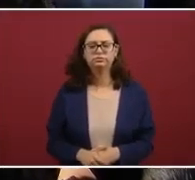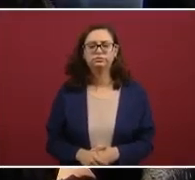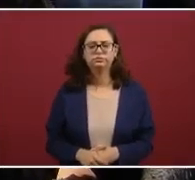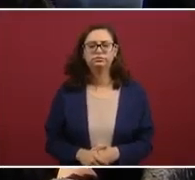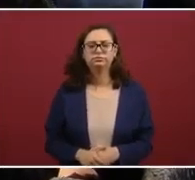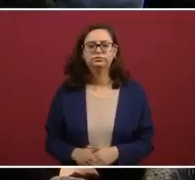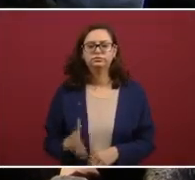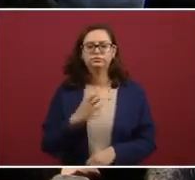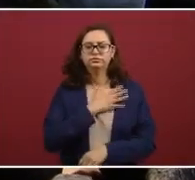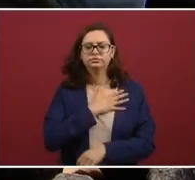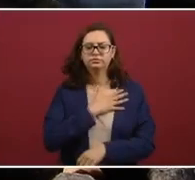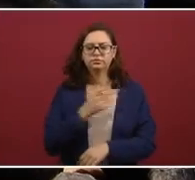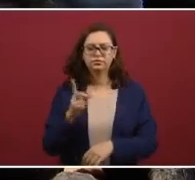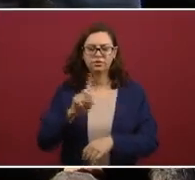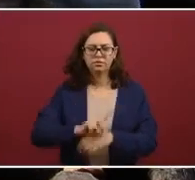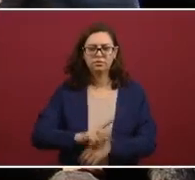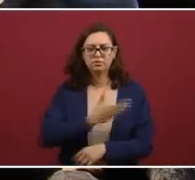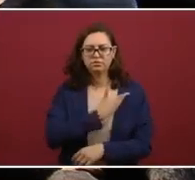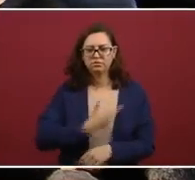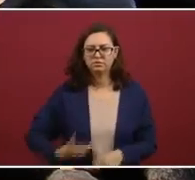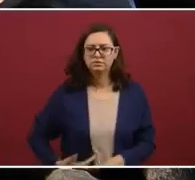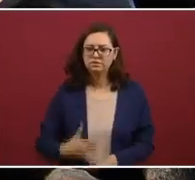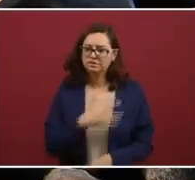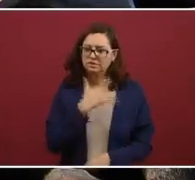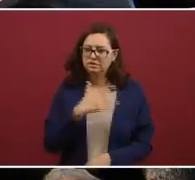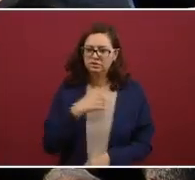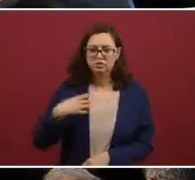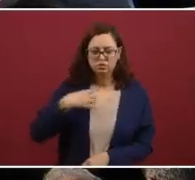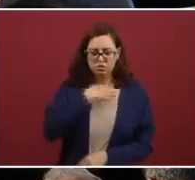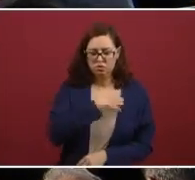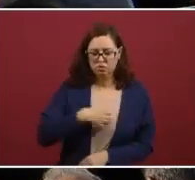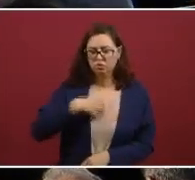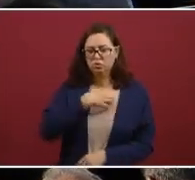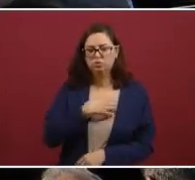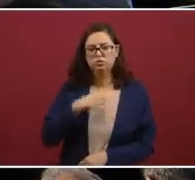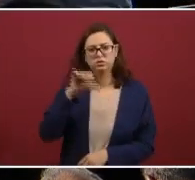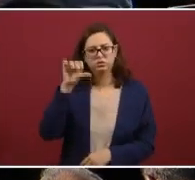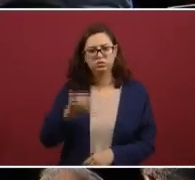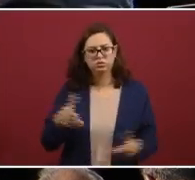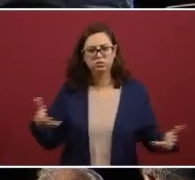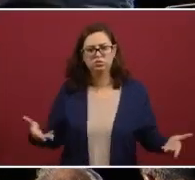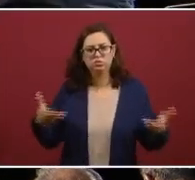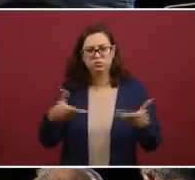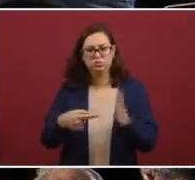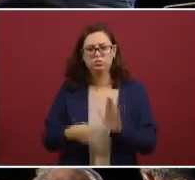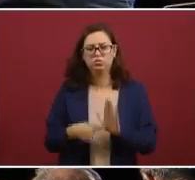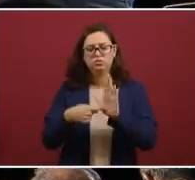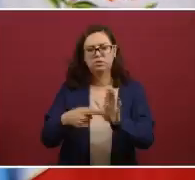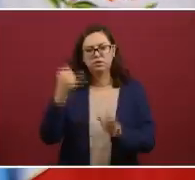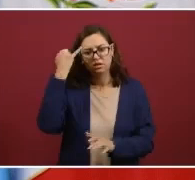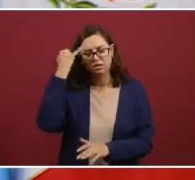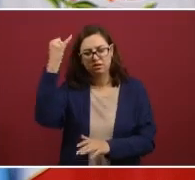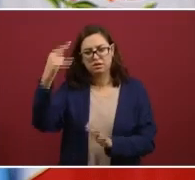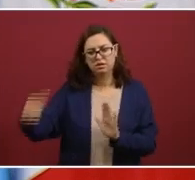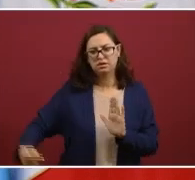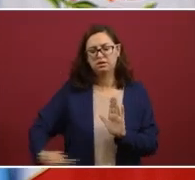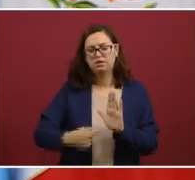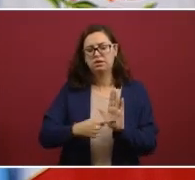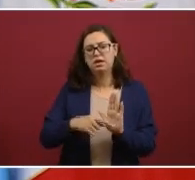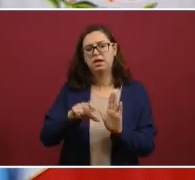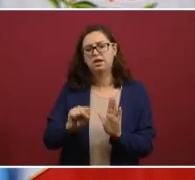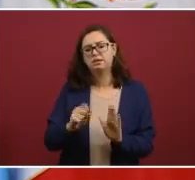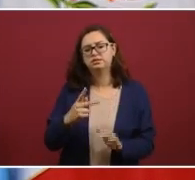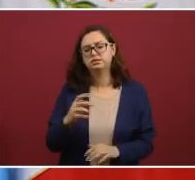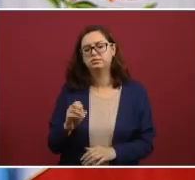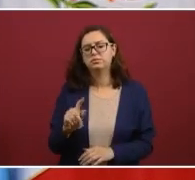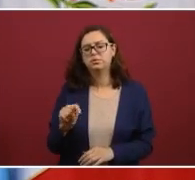Muy buenos días, señor presidente. Es un honor participar en la presentación de la iniciativa Spotlight en